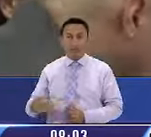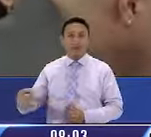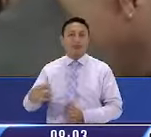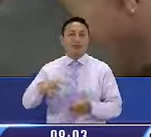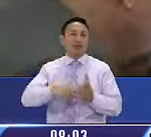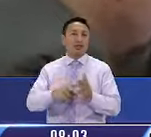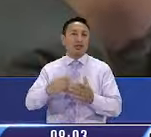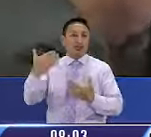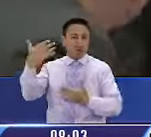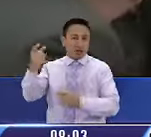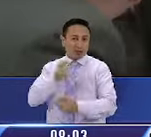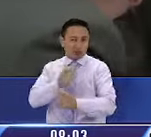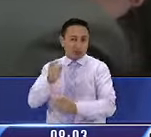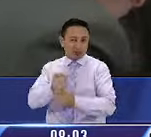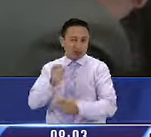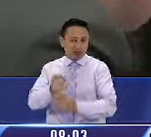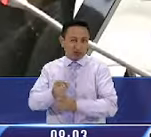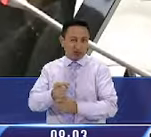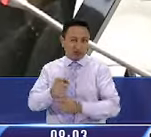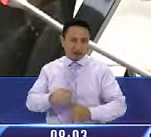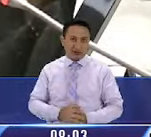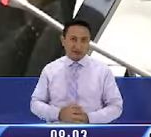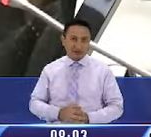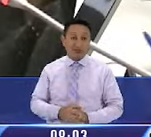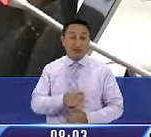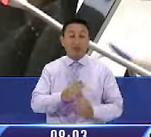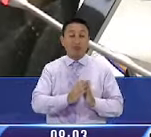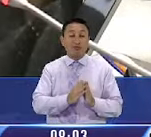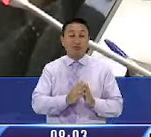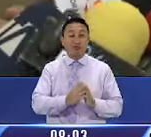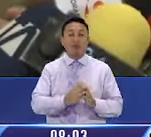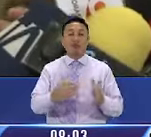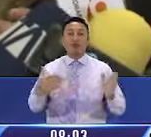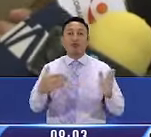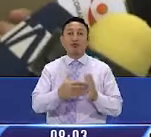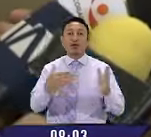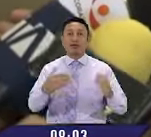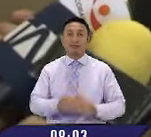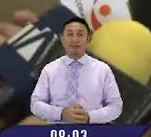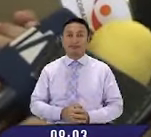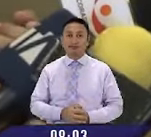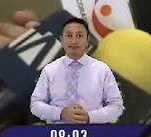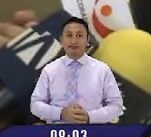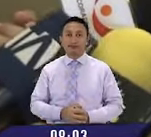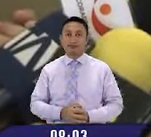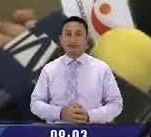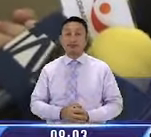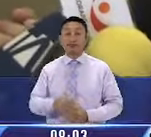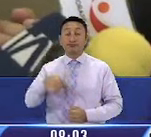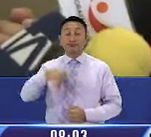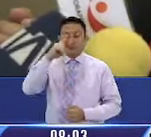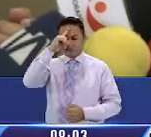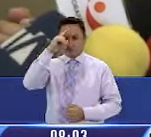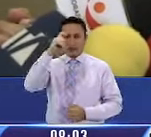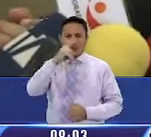persecución política a la carta impulsada por la oposición. Se torna bien complicado si quieren por el un lado pedir